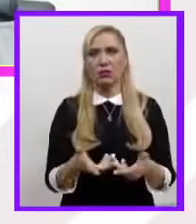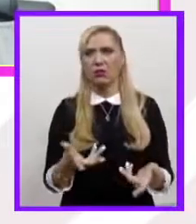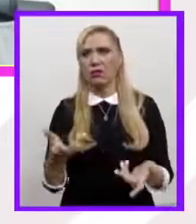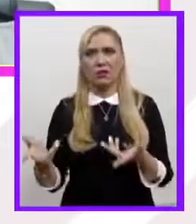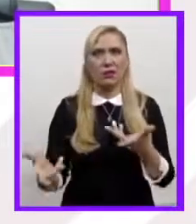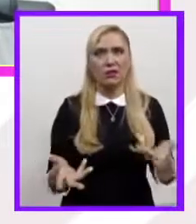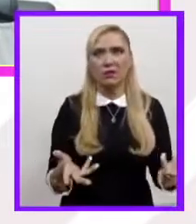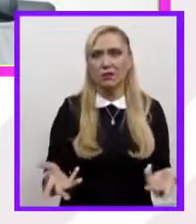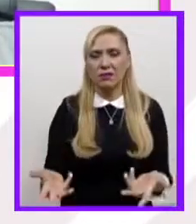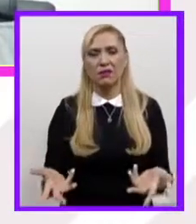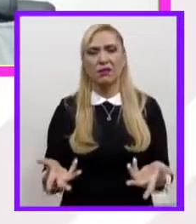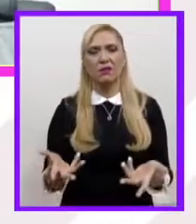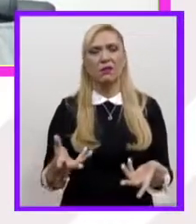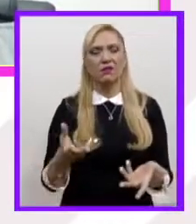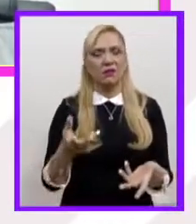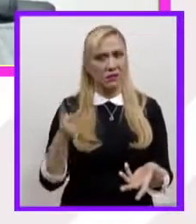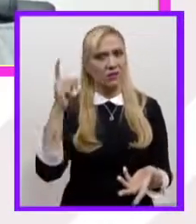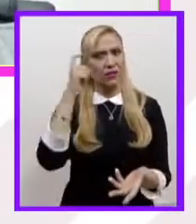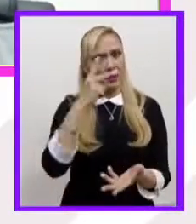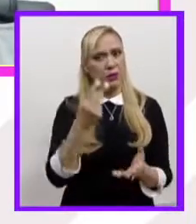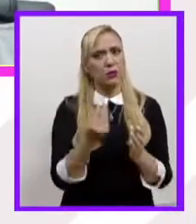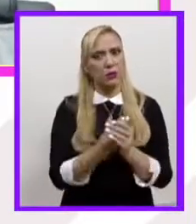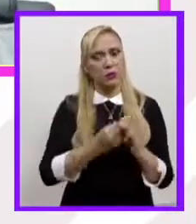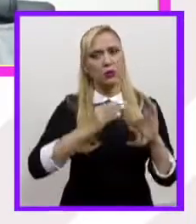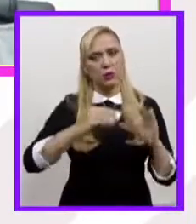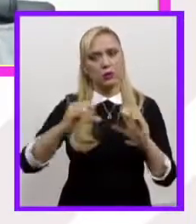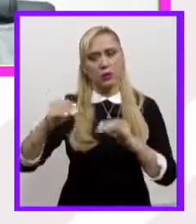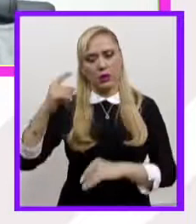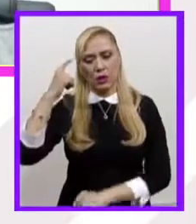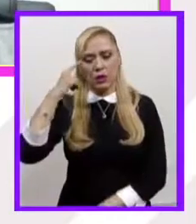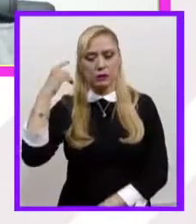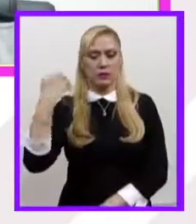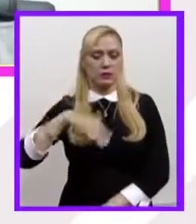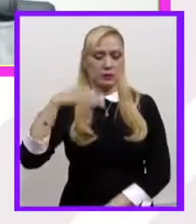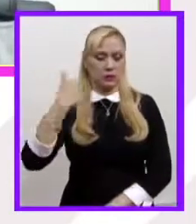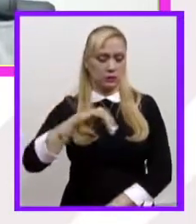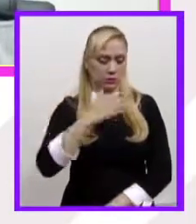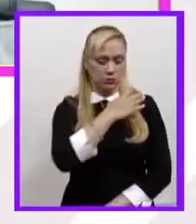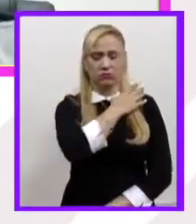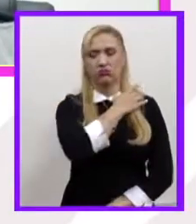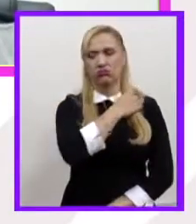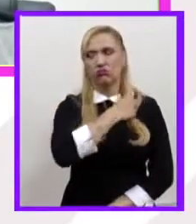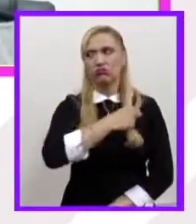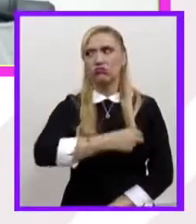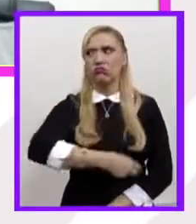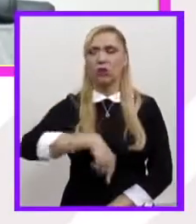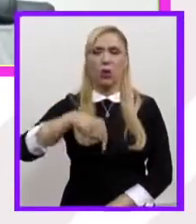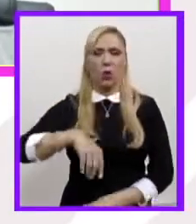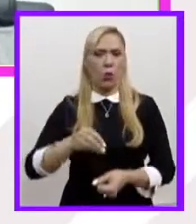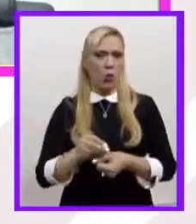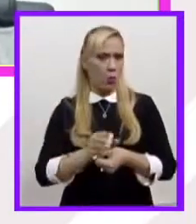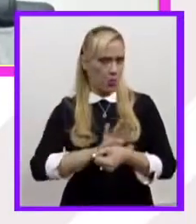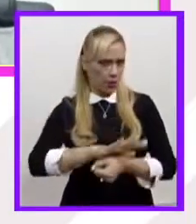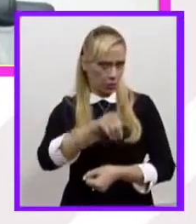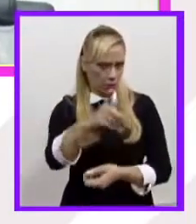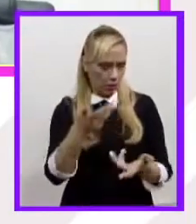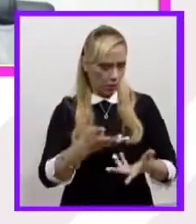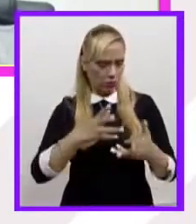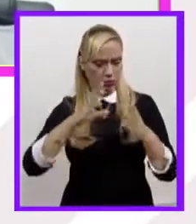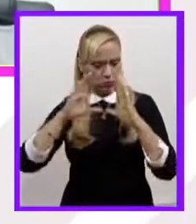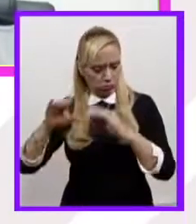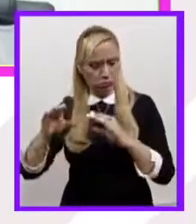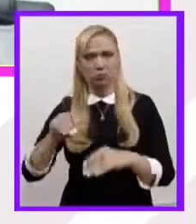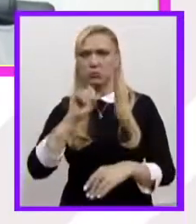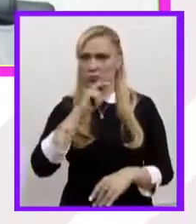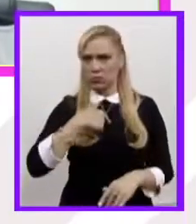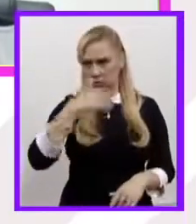necesidad de iniciar procesos de capacitación y sensibilización. Sabemos que COPRED también realiza esta función, pero por